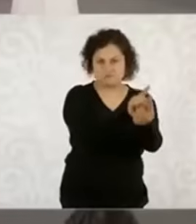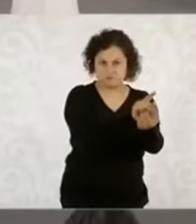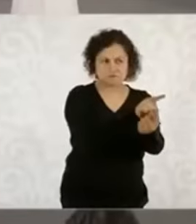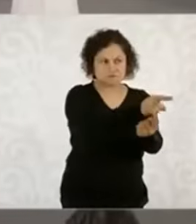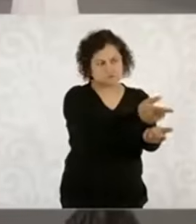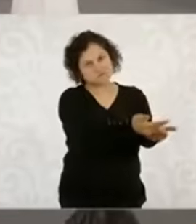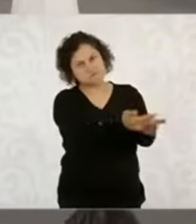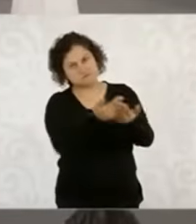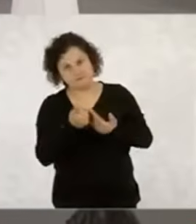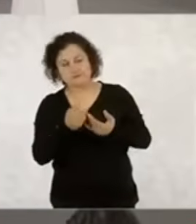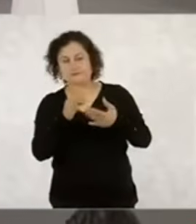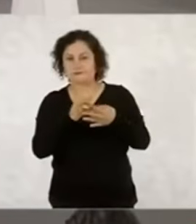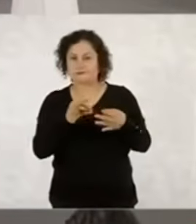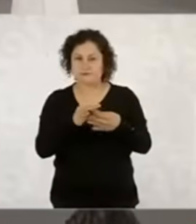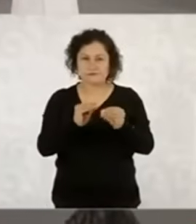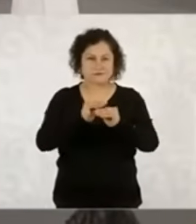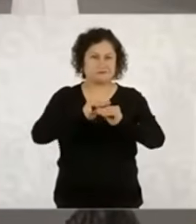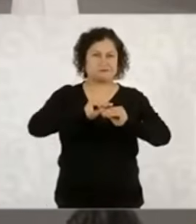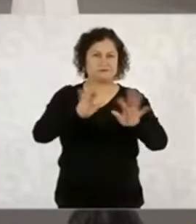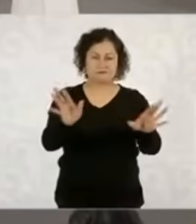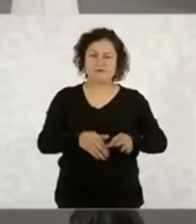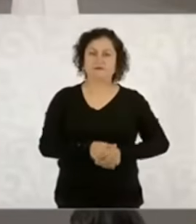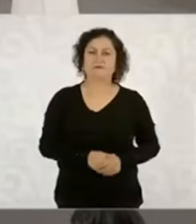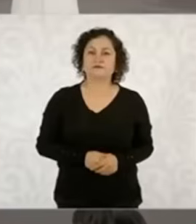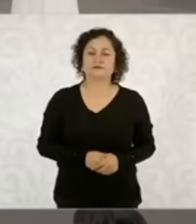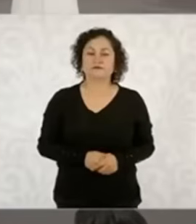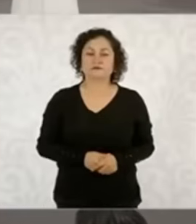al programa. Muchas gracias.